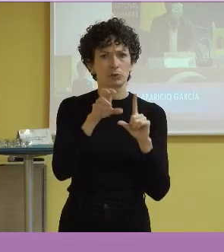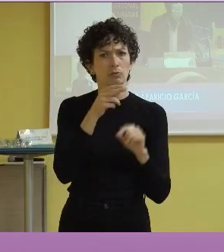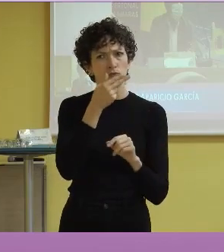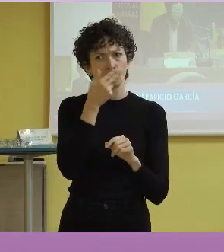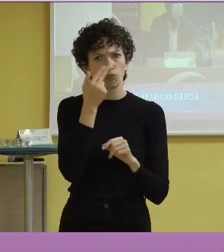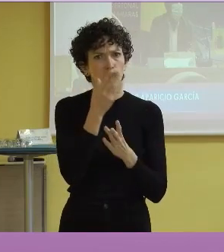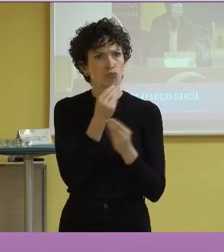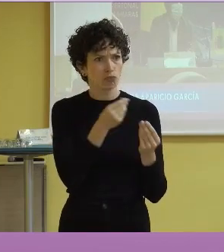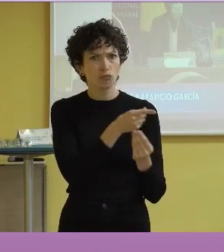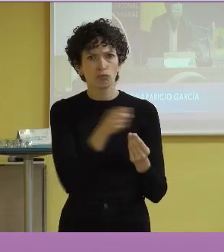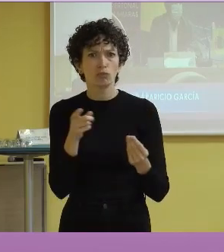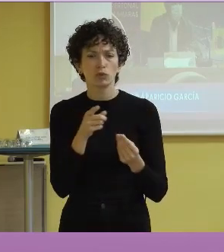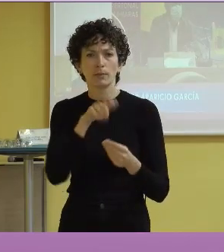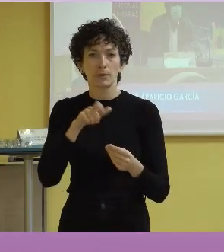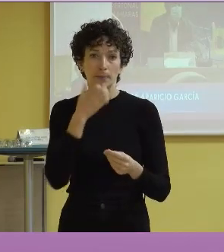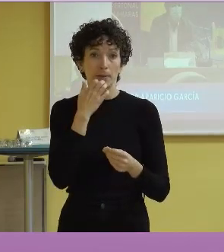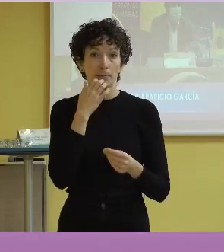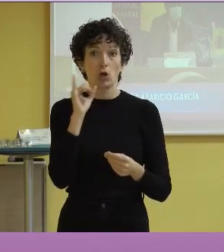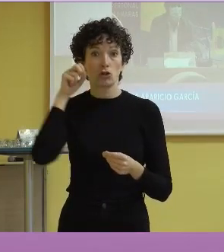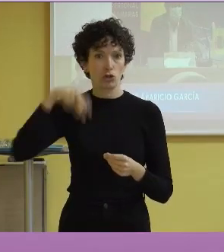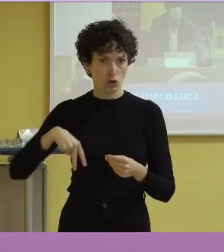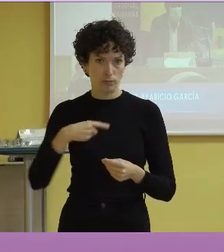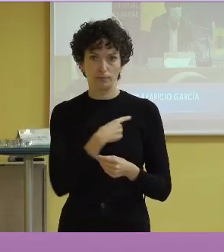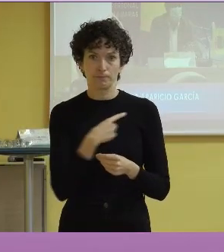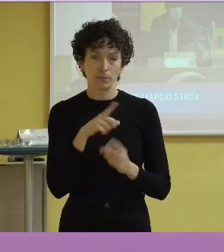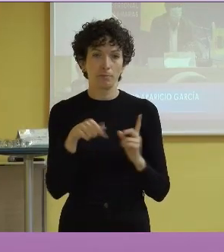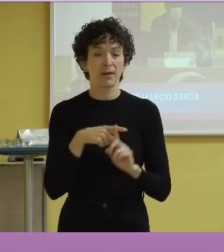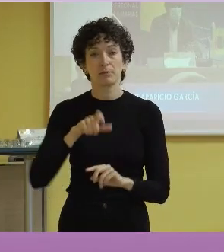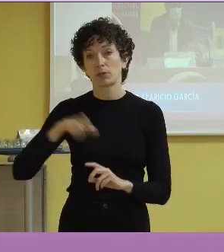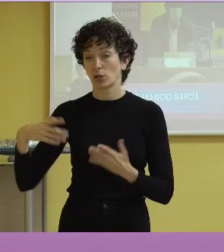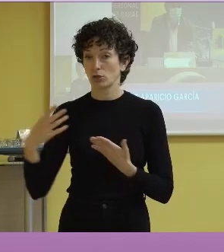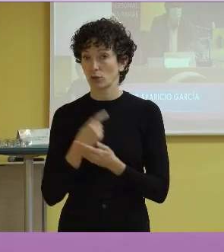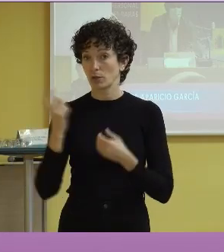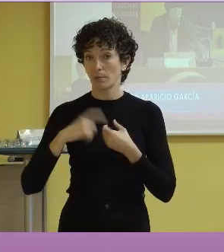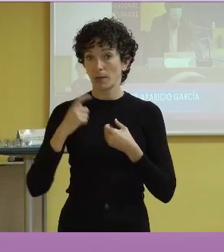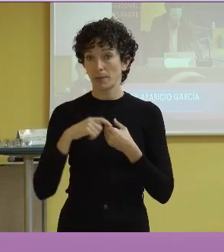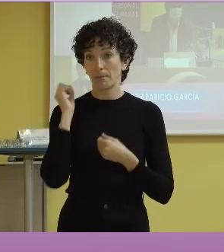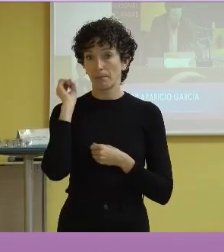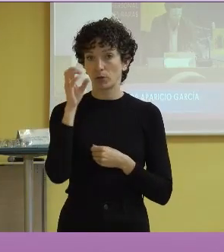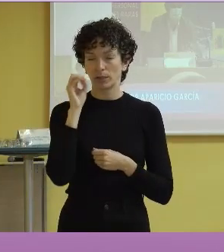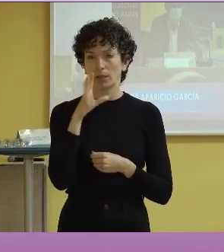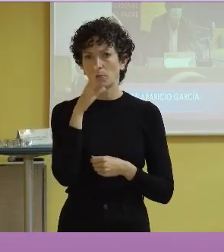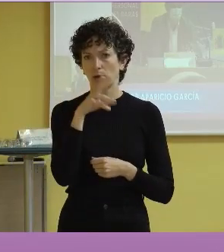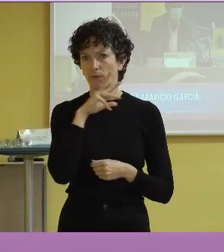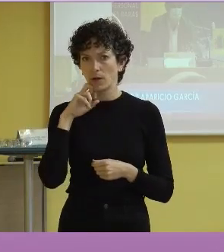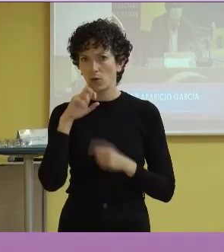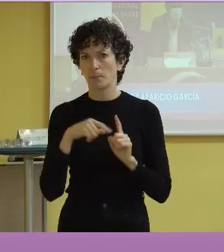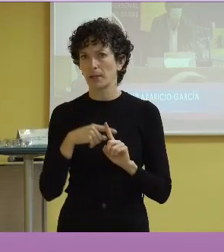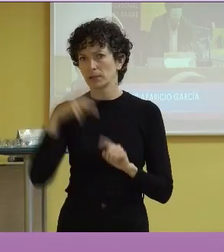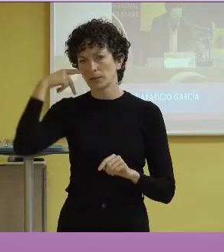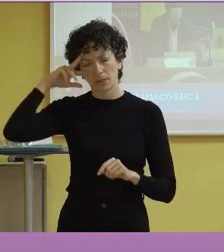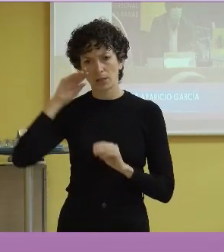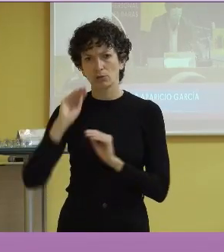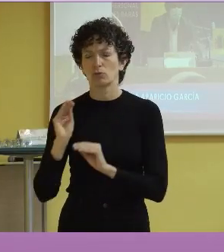gente, como en este caso John Infante, y todos los que participáis como ponentes, que tienen un valor y una experiencia y expertise